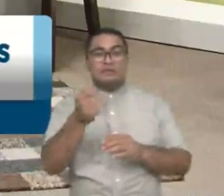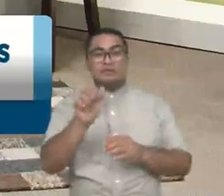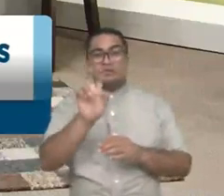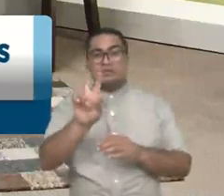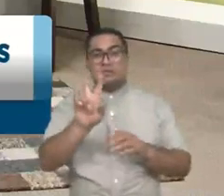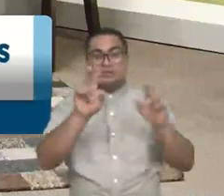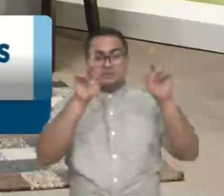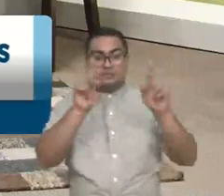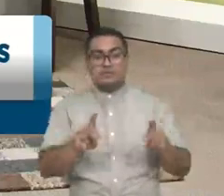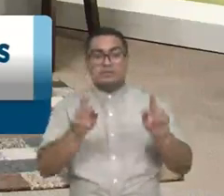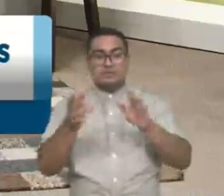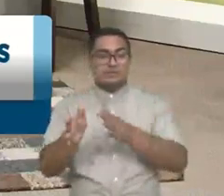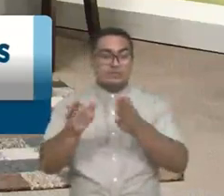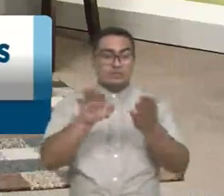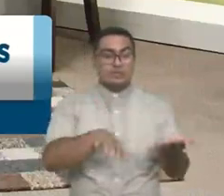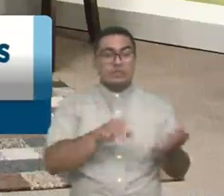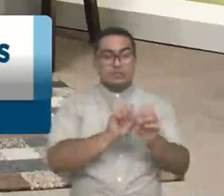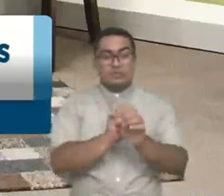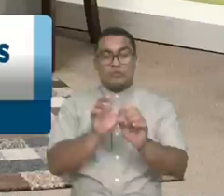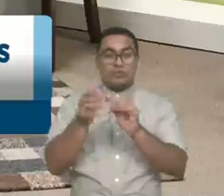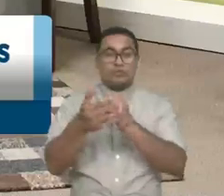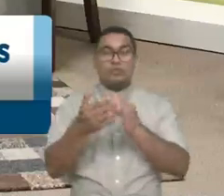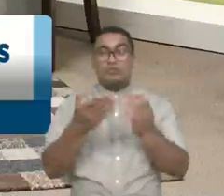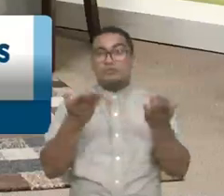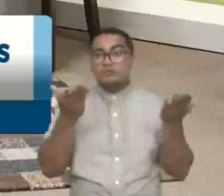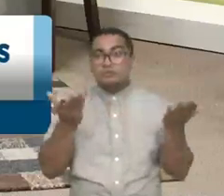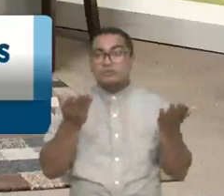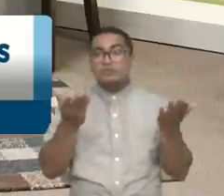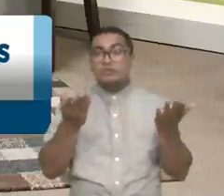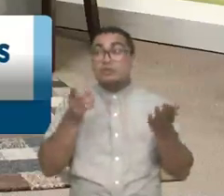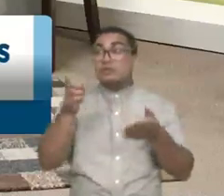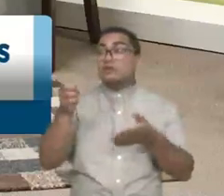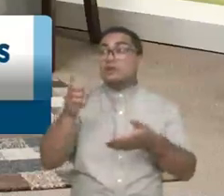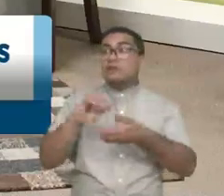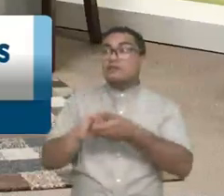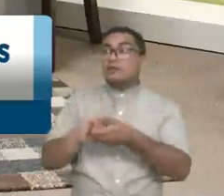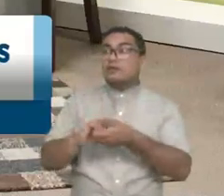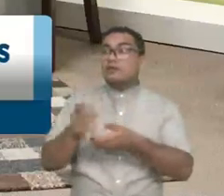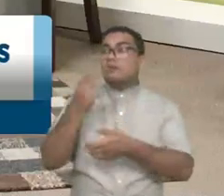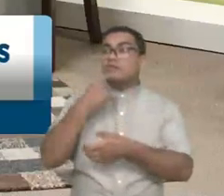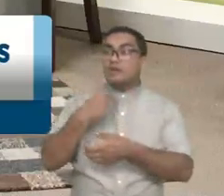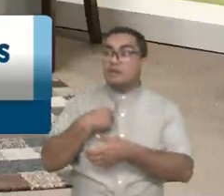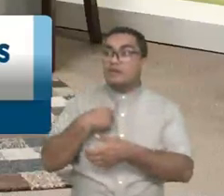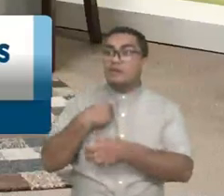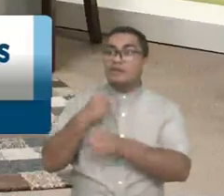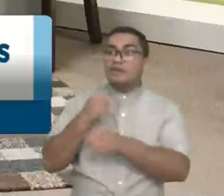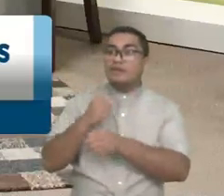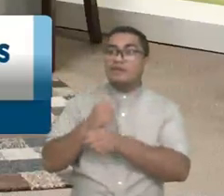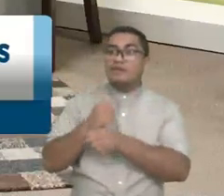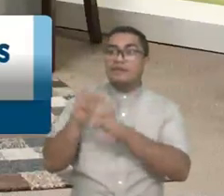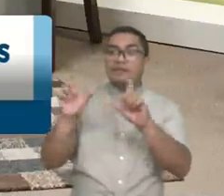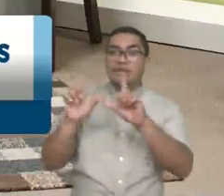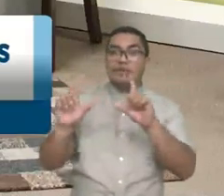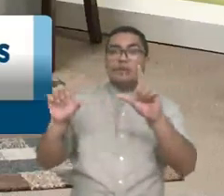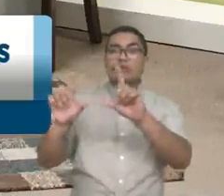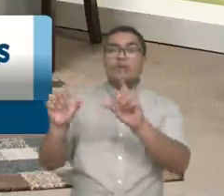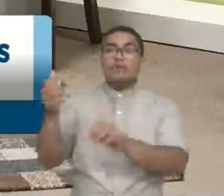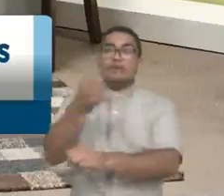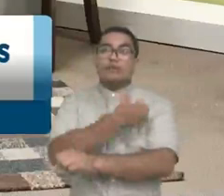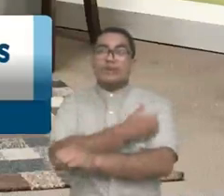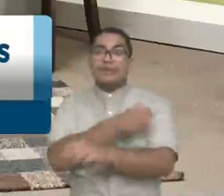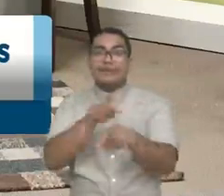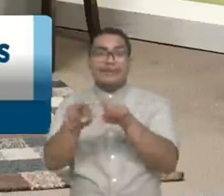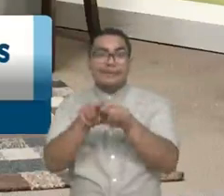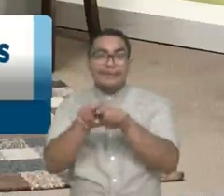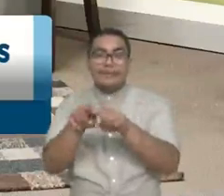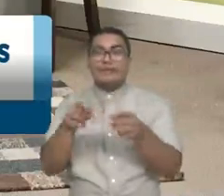muertos por coronavirus y que me dijo un amigo que trabaja en tal hospital, que era un cuñado, que no sé qué, de un